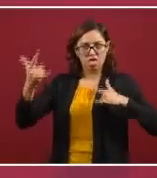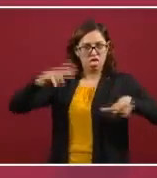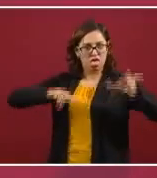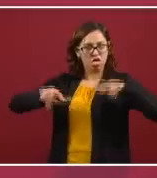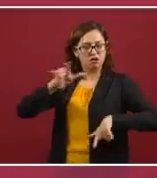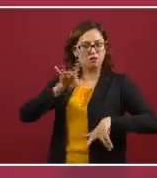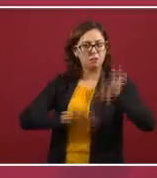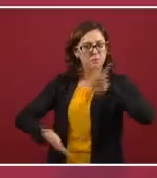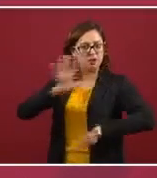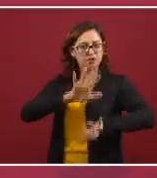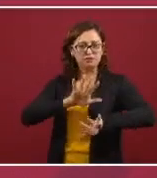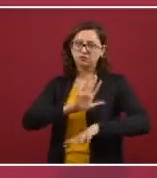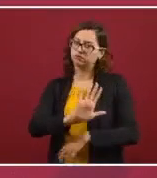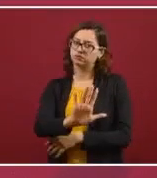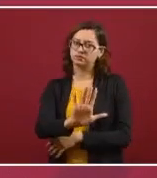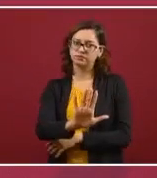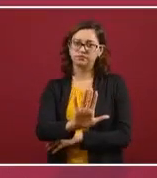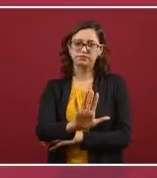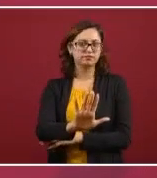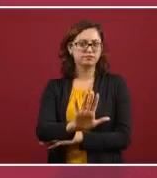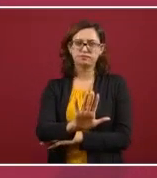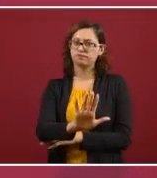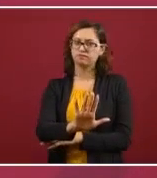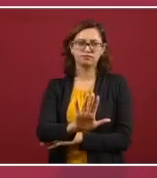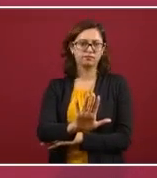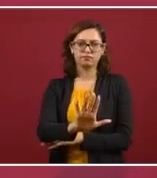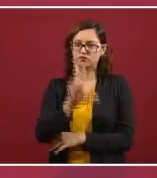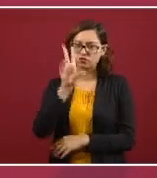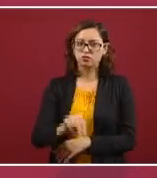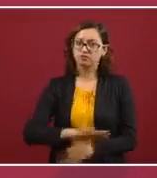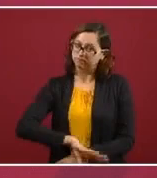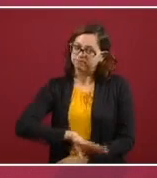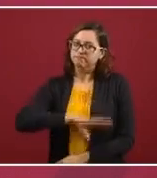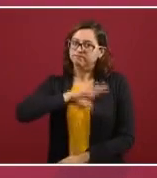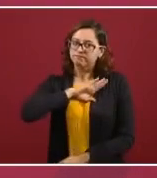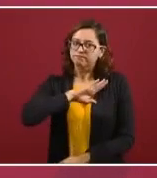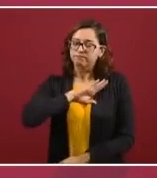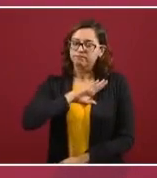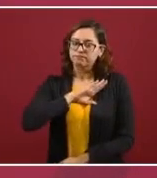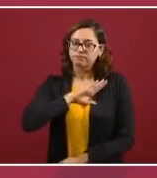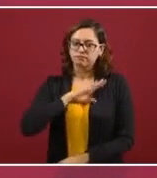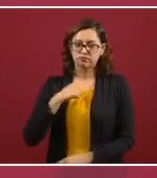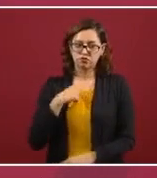No me comparen, porque eso sí calienta.